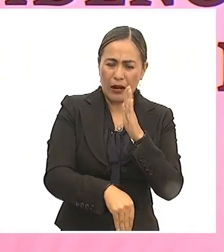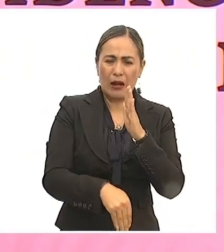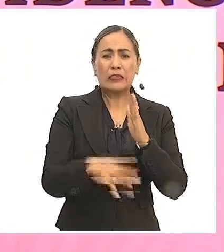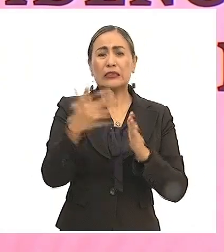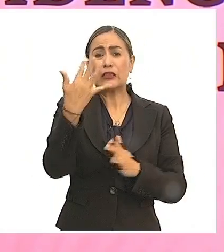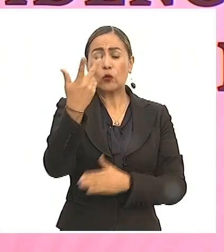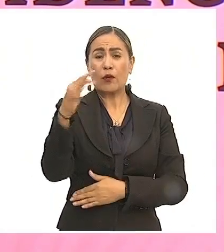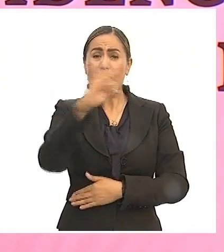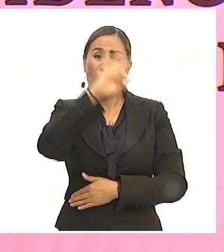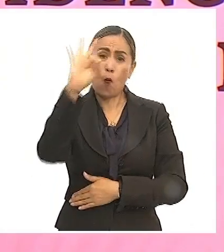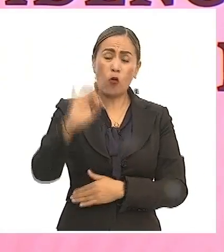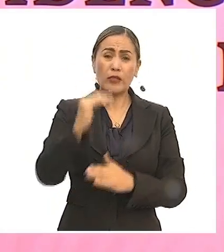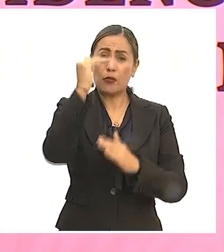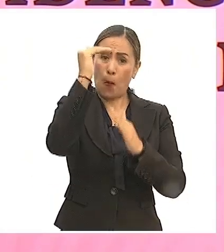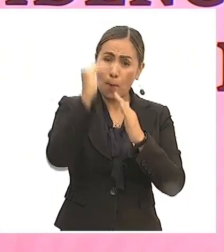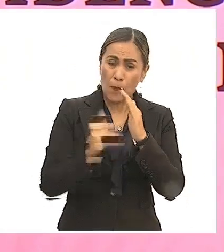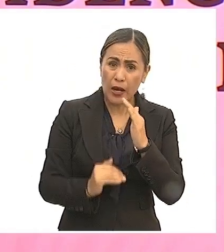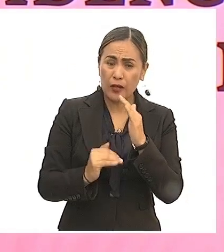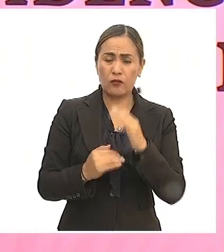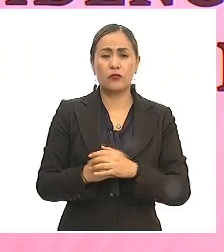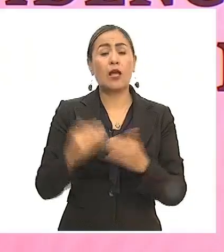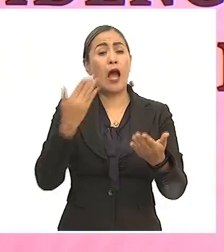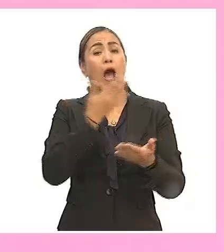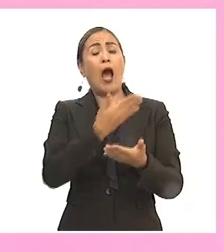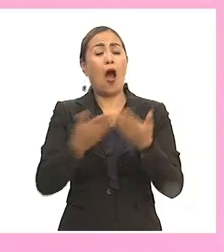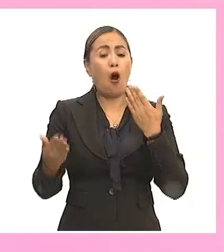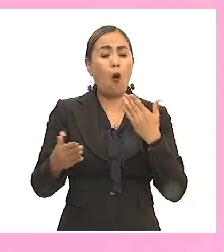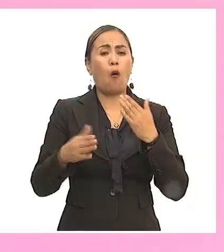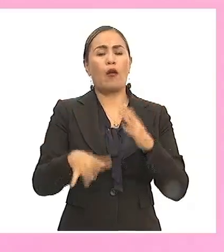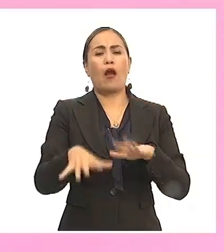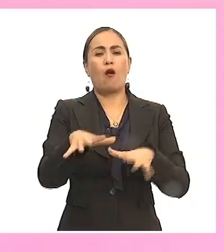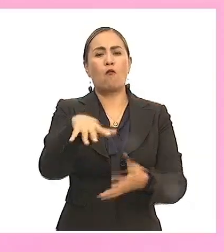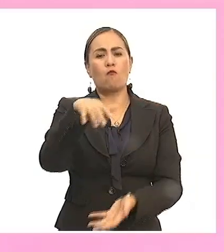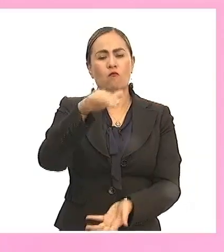producción. Ahora estamos extrayendo